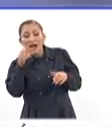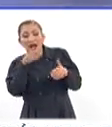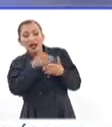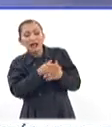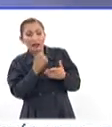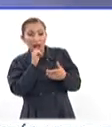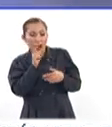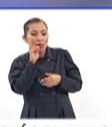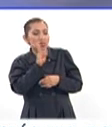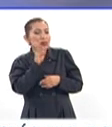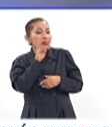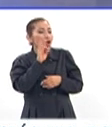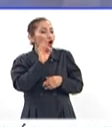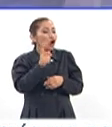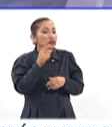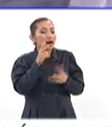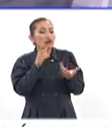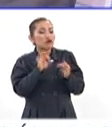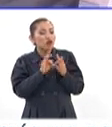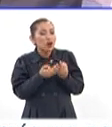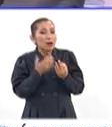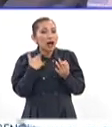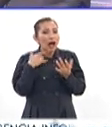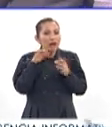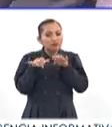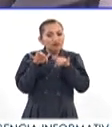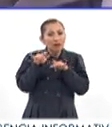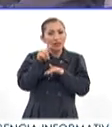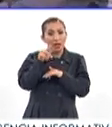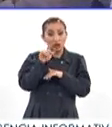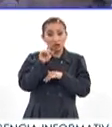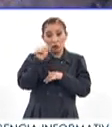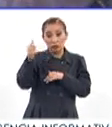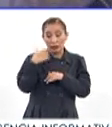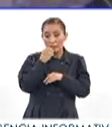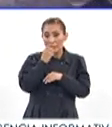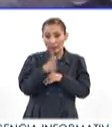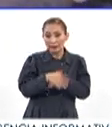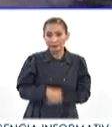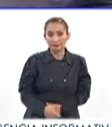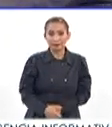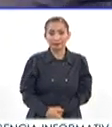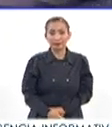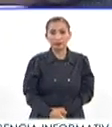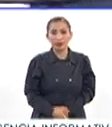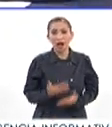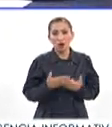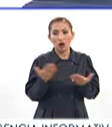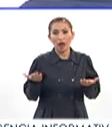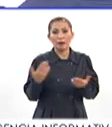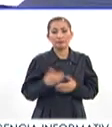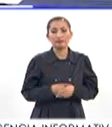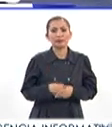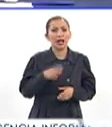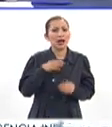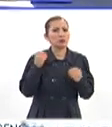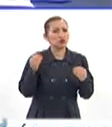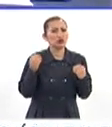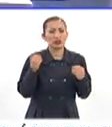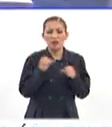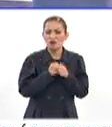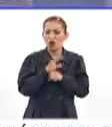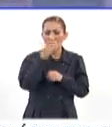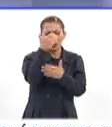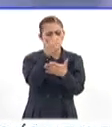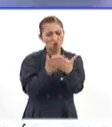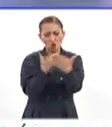y también explorar herramientas de visualización interactiva de datos, que esa es otra cosa padre. Claro. Hoy en día hay muchos datos,